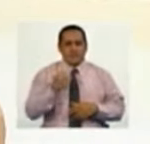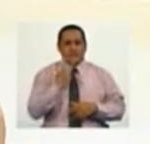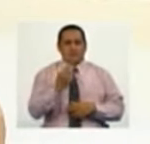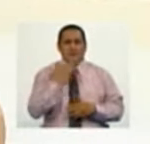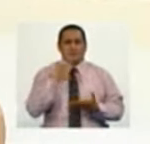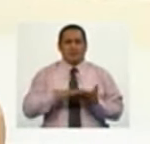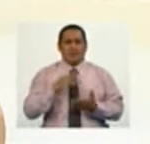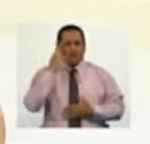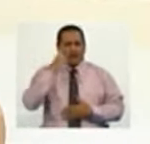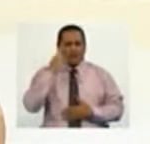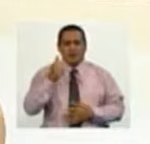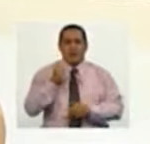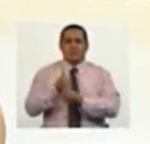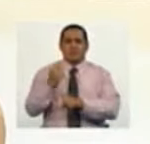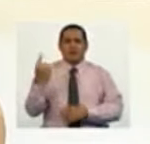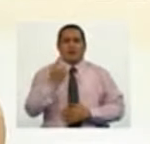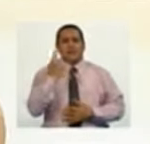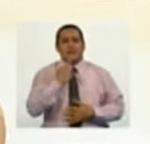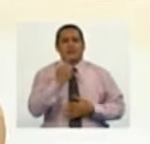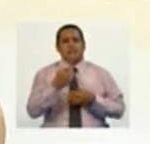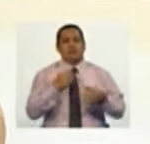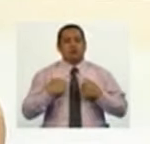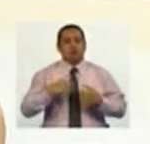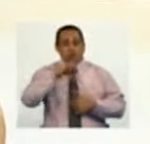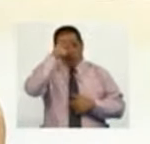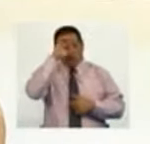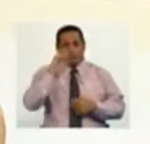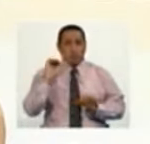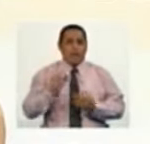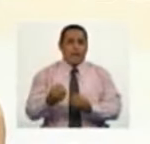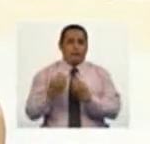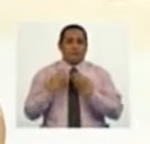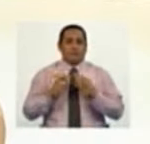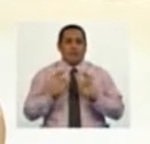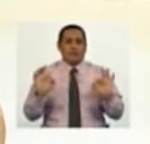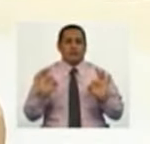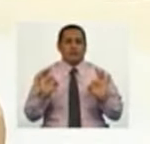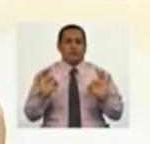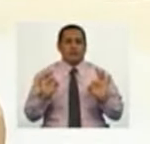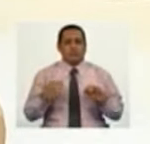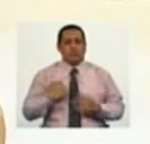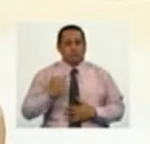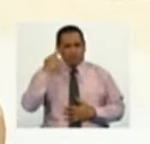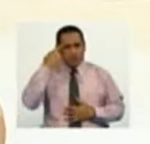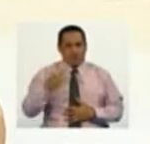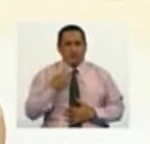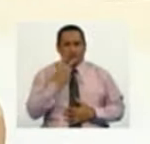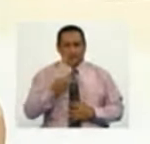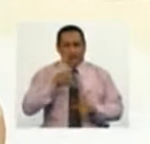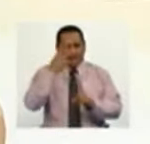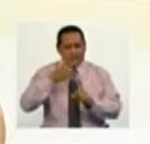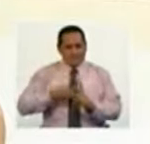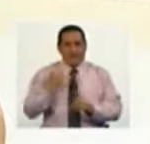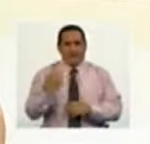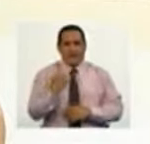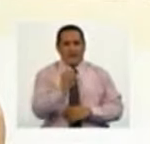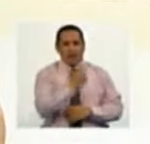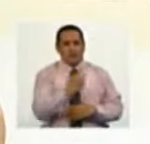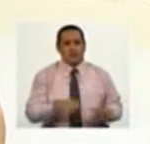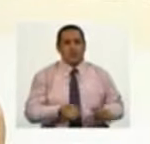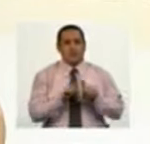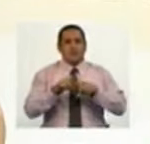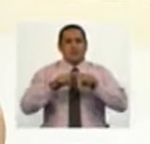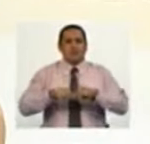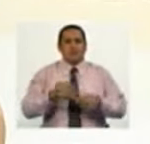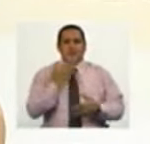sido irrazonable que el propio gerente hubiera dicho, yo no conocí porque nadie me dijo, ¿no? O sea, yo creo que esto se tiene que analizar en cada caso concreto